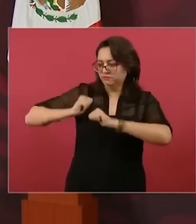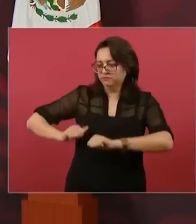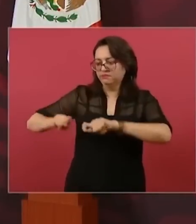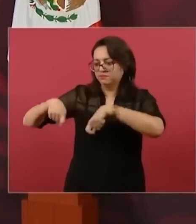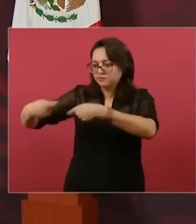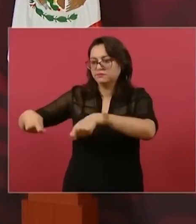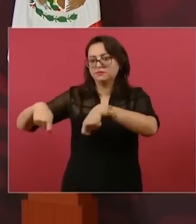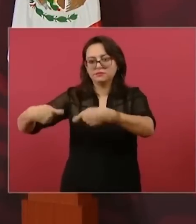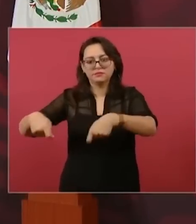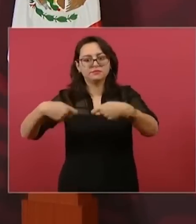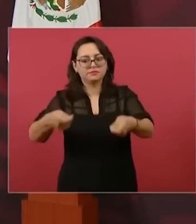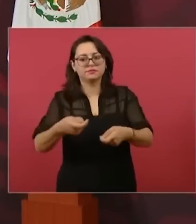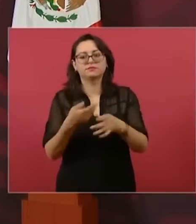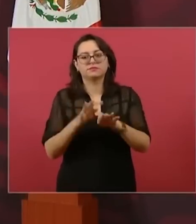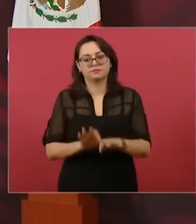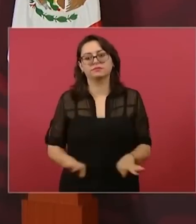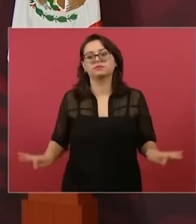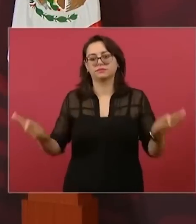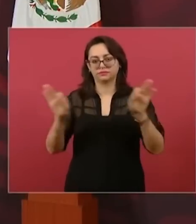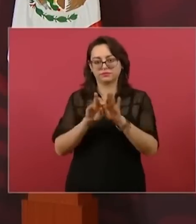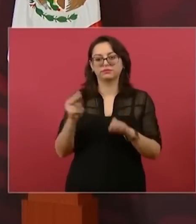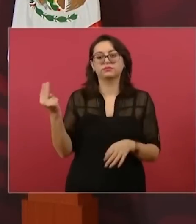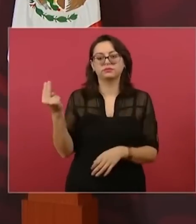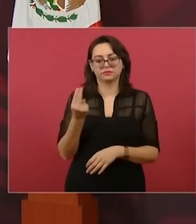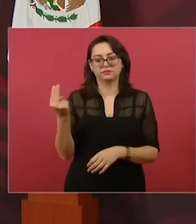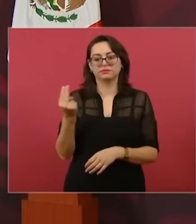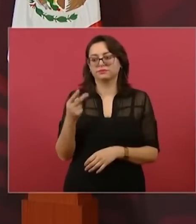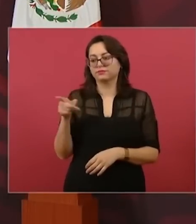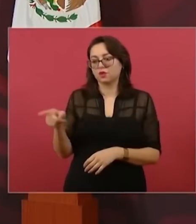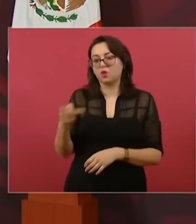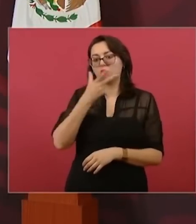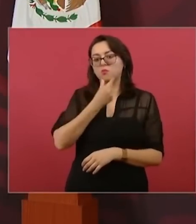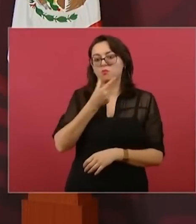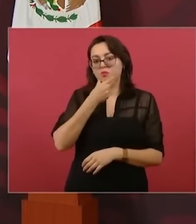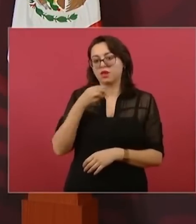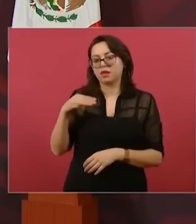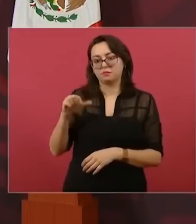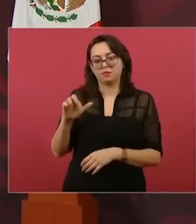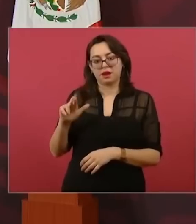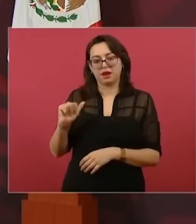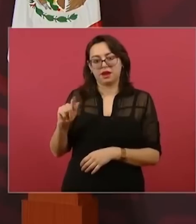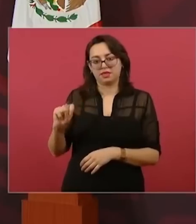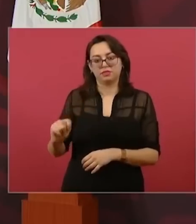que es también muy importante. El caso de Marat, pues es joven,